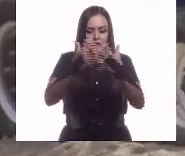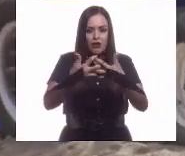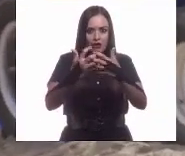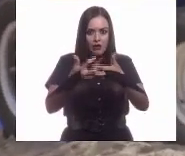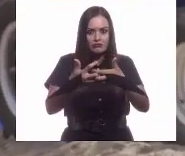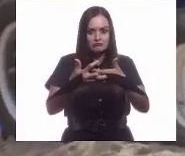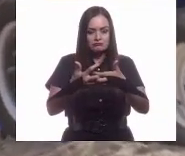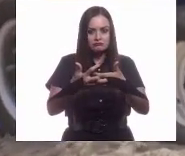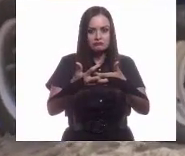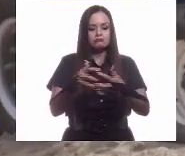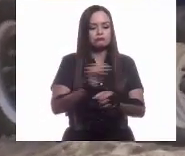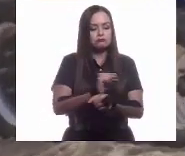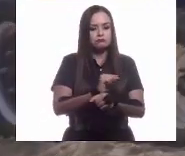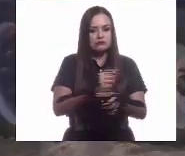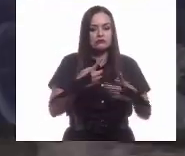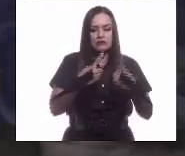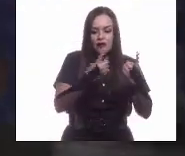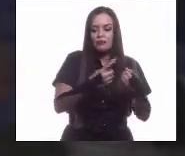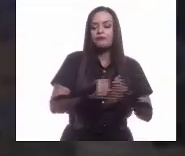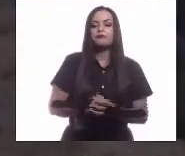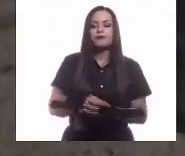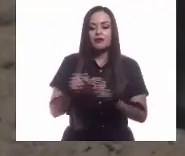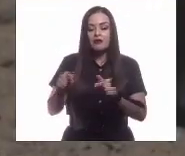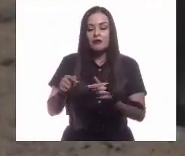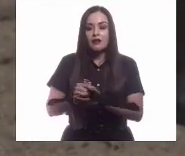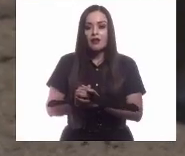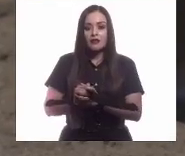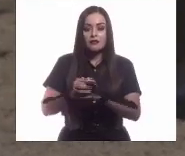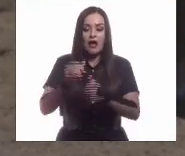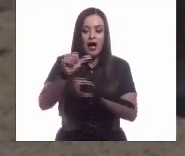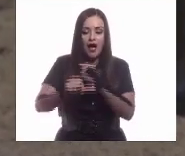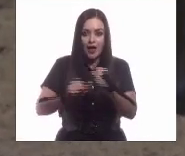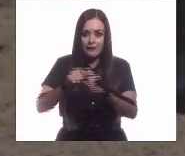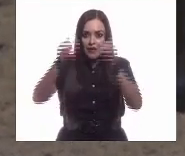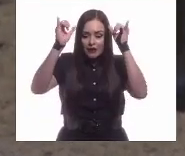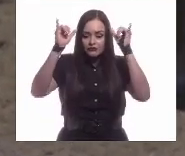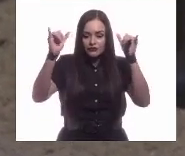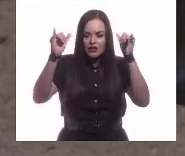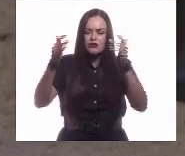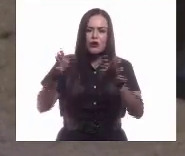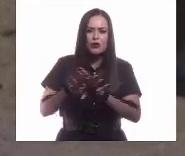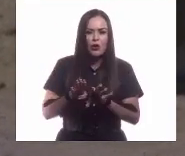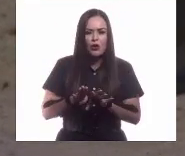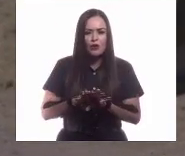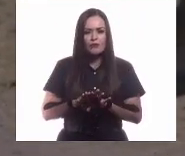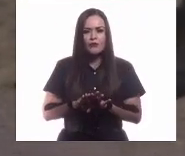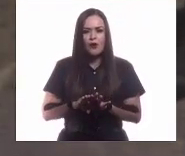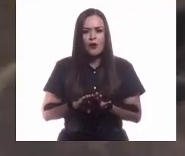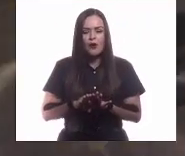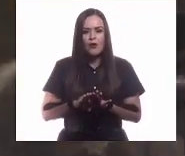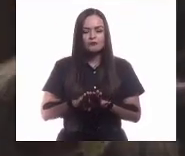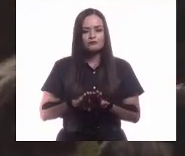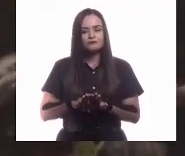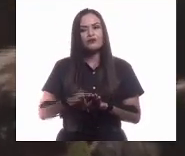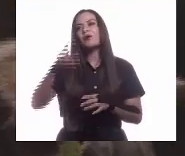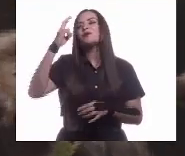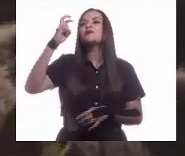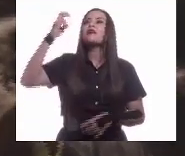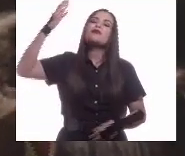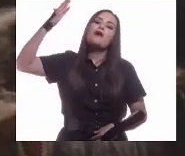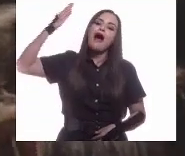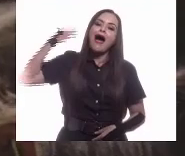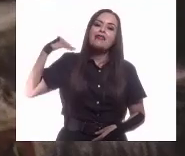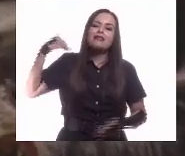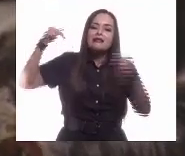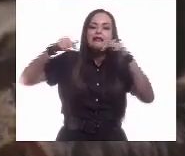agricultores. En materia ganadera, de la mano de los productores, este año se cristalizó un viejo sueño. Baja